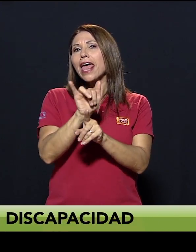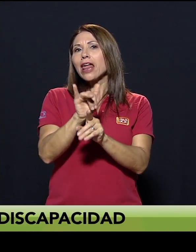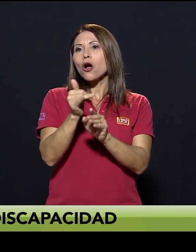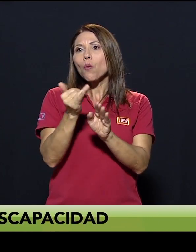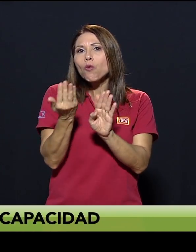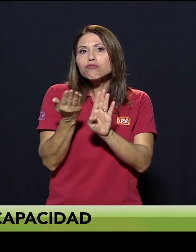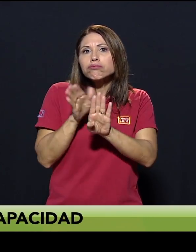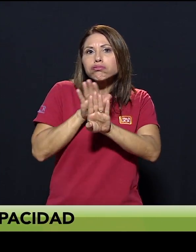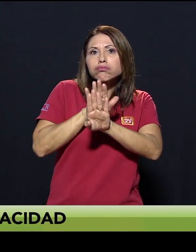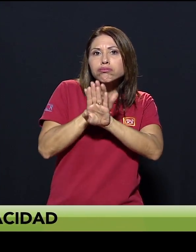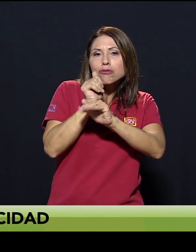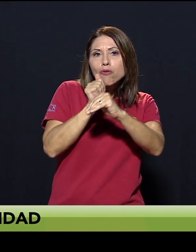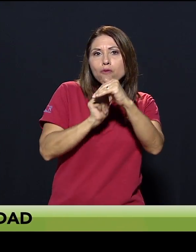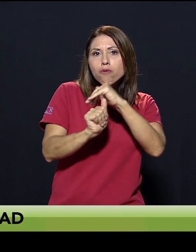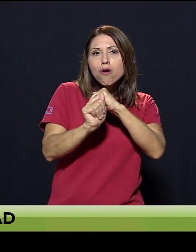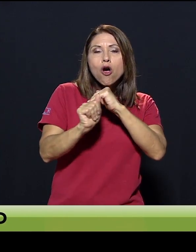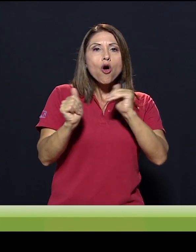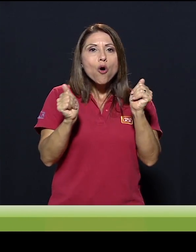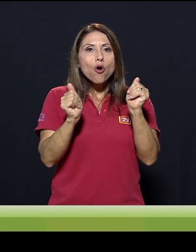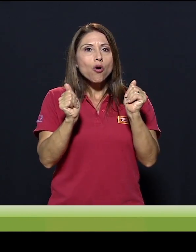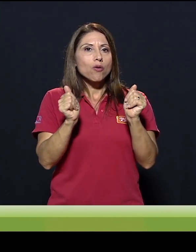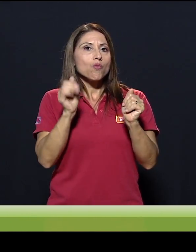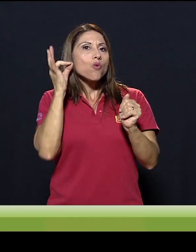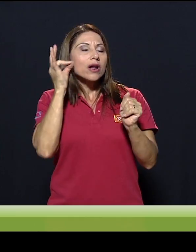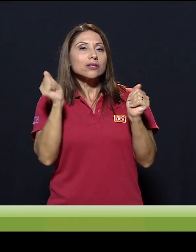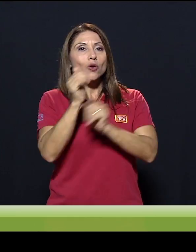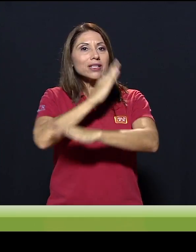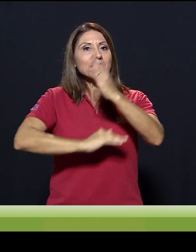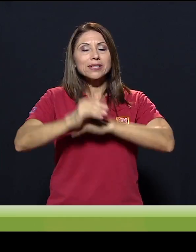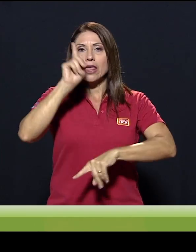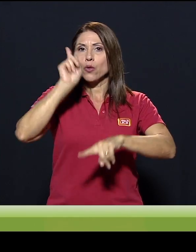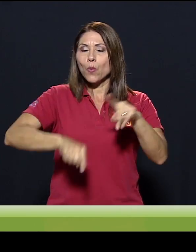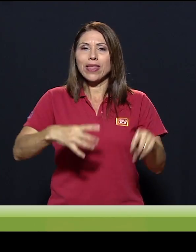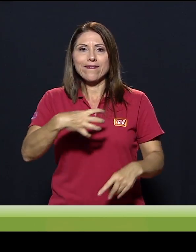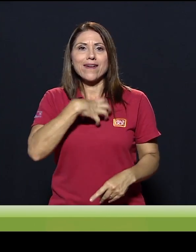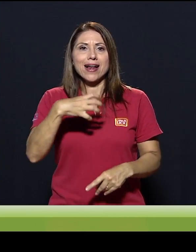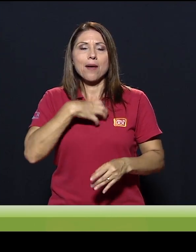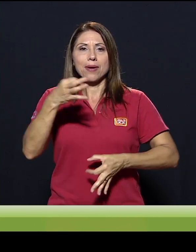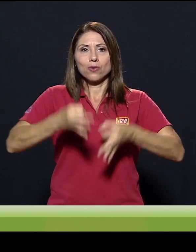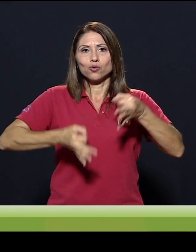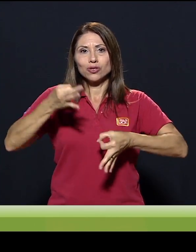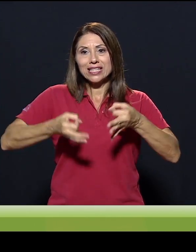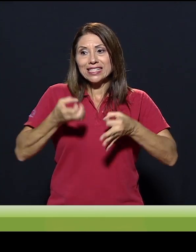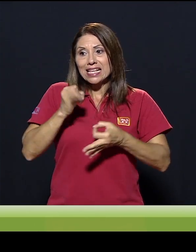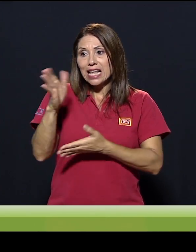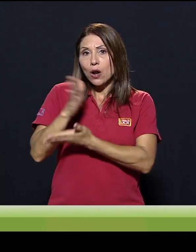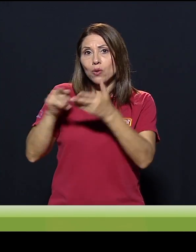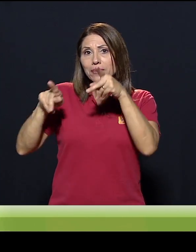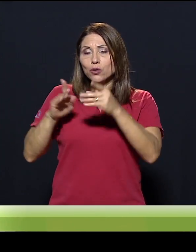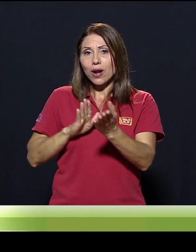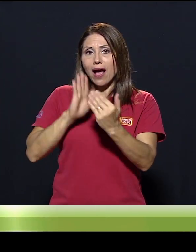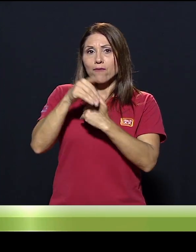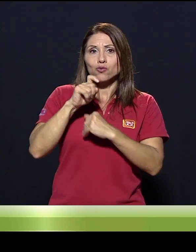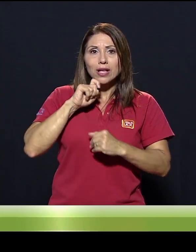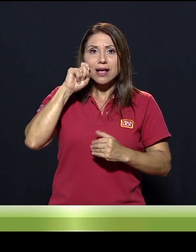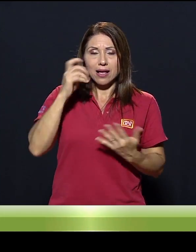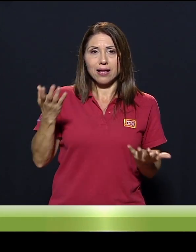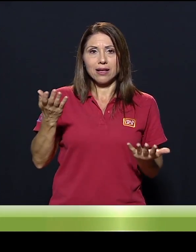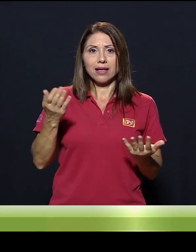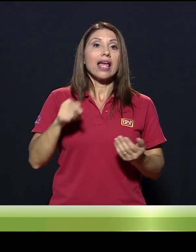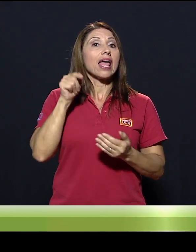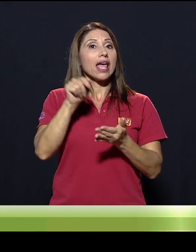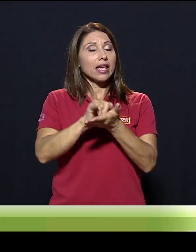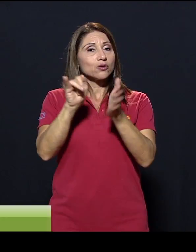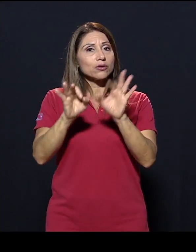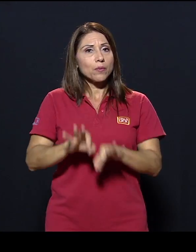aún más tapada, con menos acceso de las mujeres con discapacidad de reclamar justicia por ese tipo de abusos, y eso es